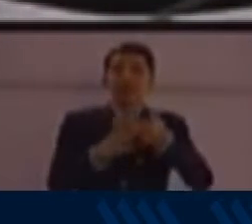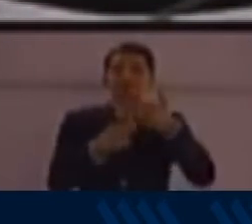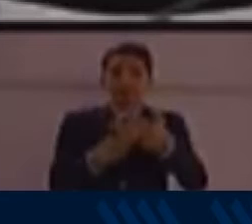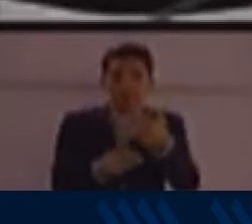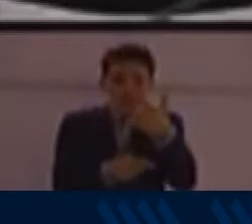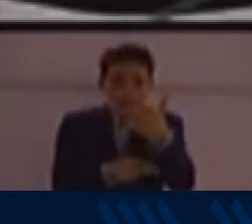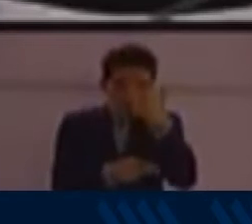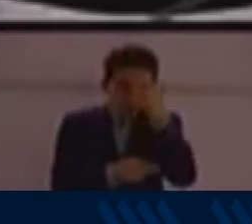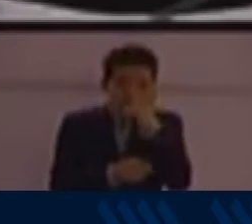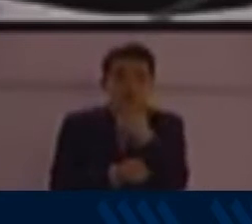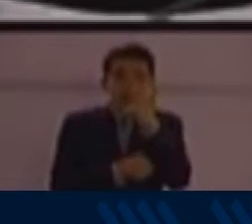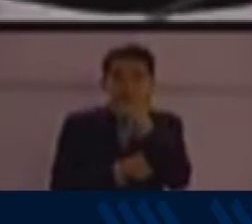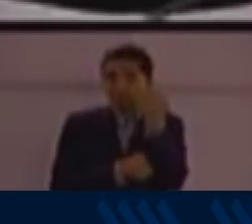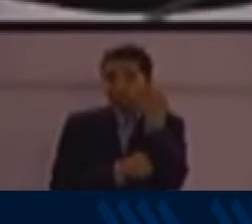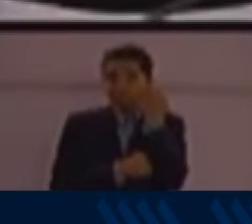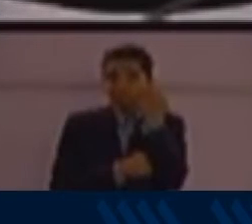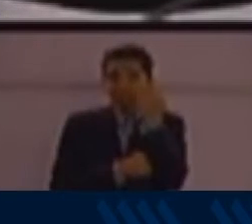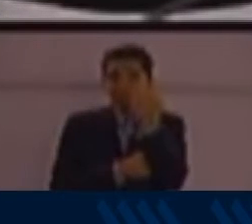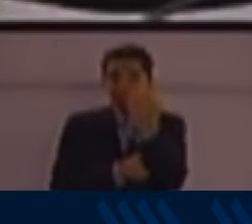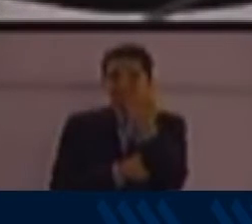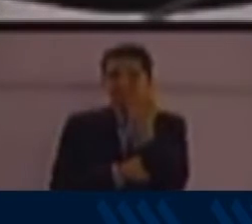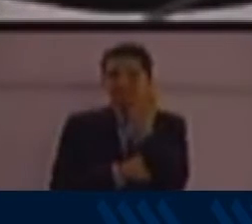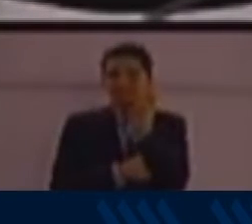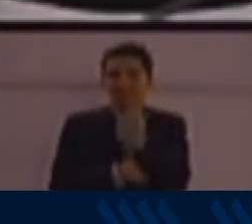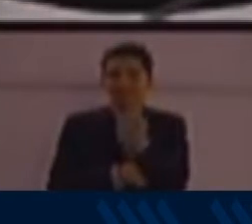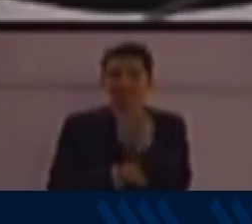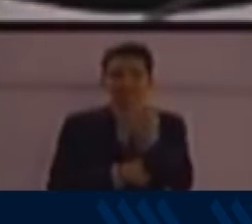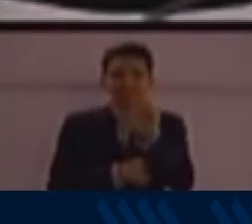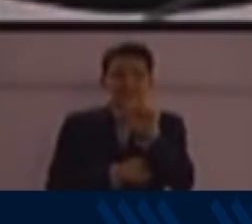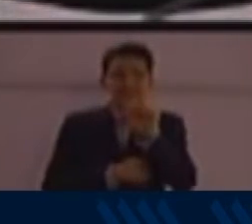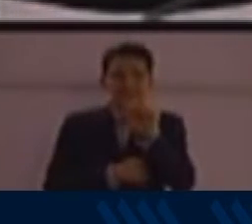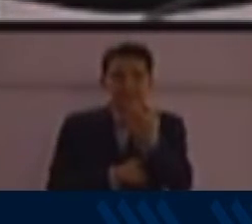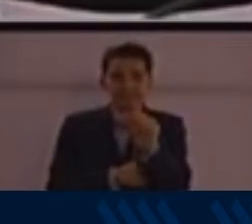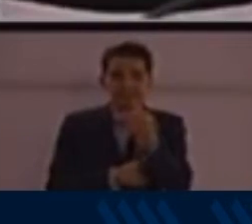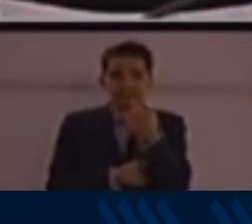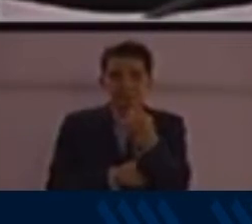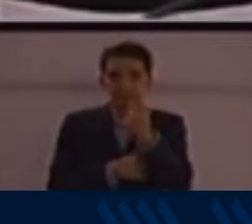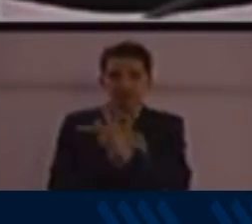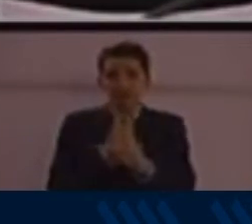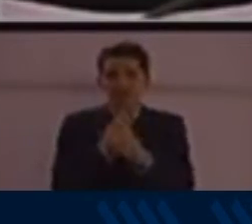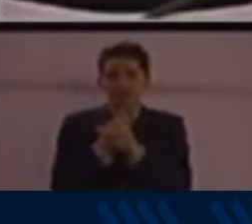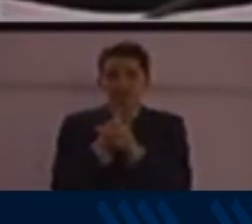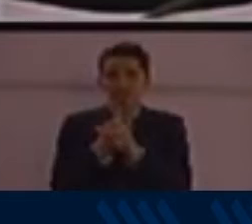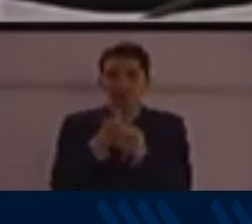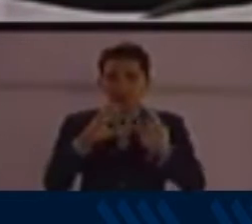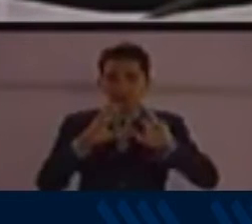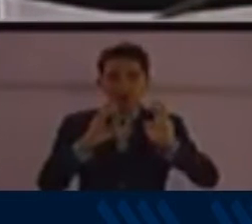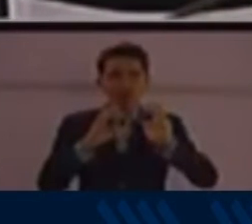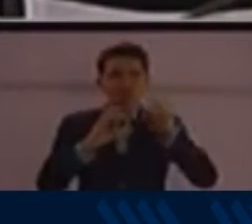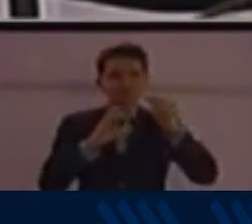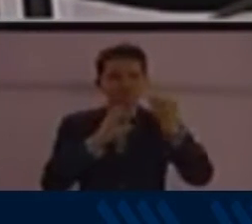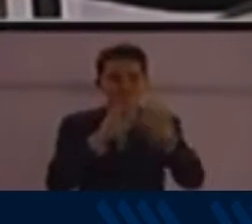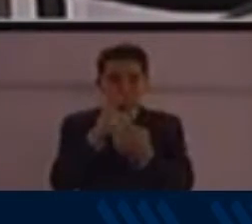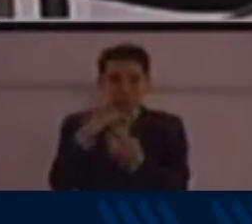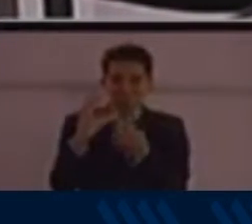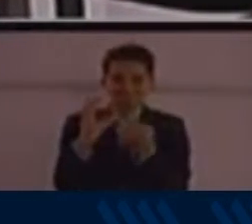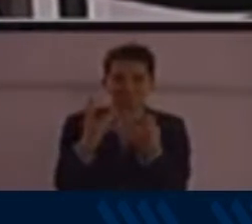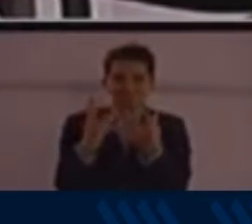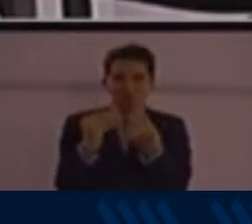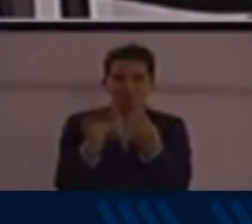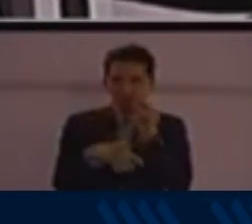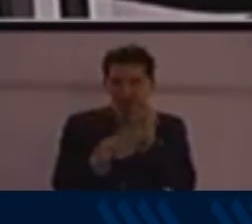noche provenientes de 61 países a partir de las 8 de la noche